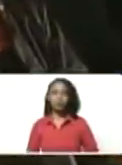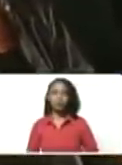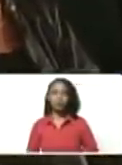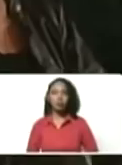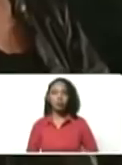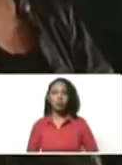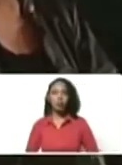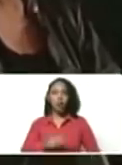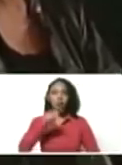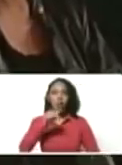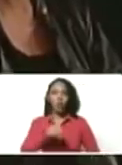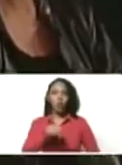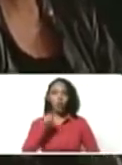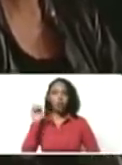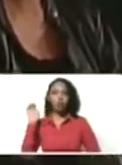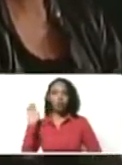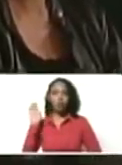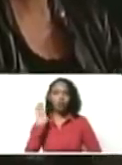Hoy venimos